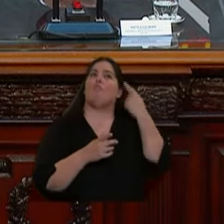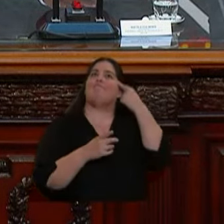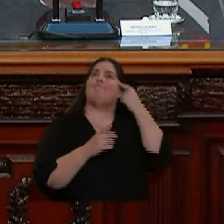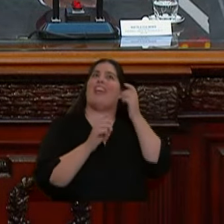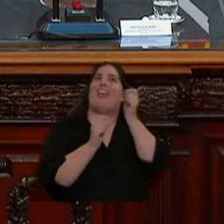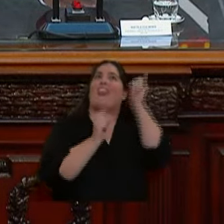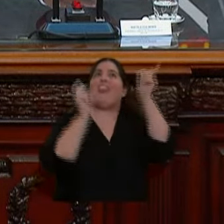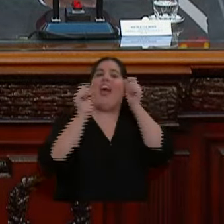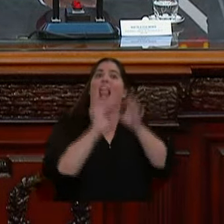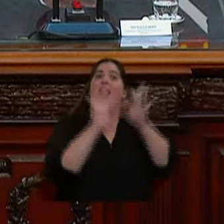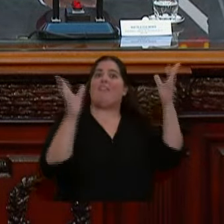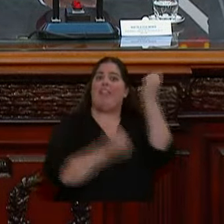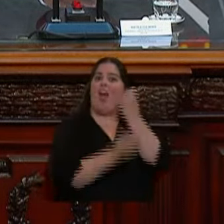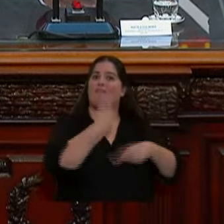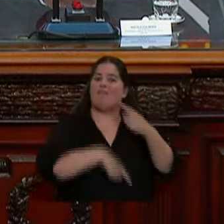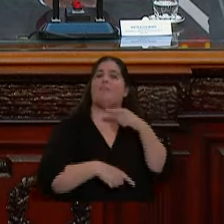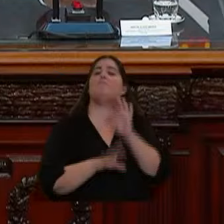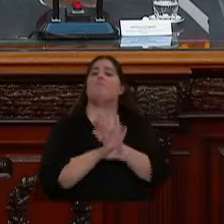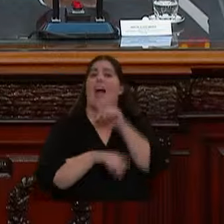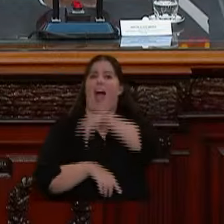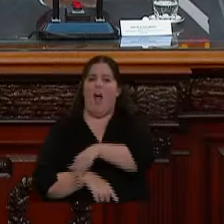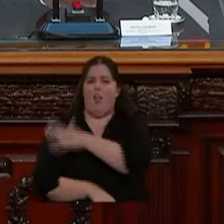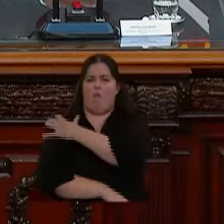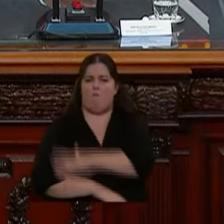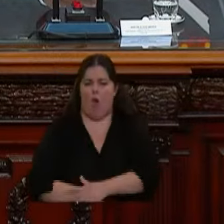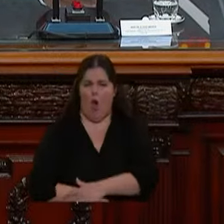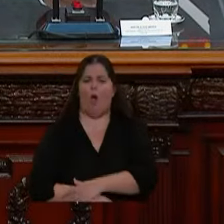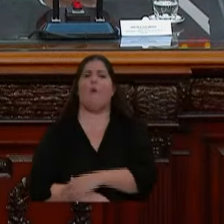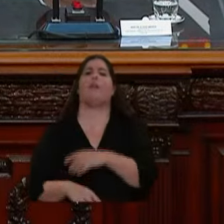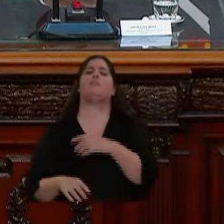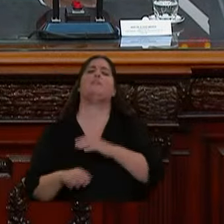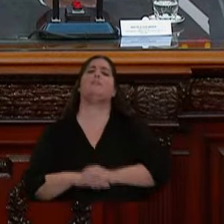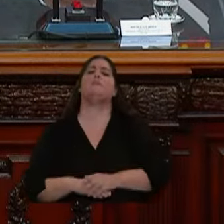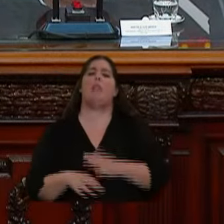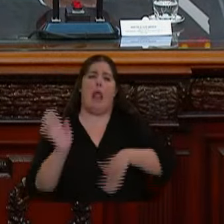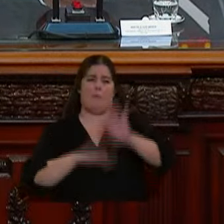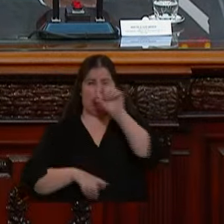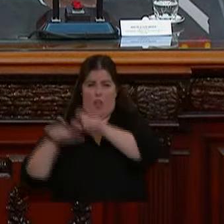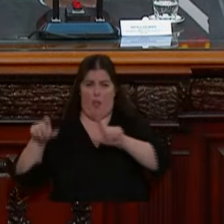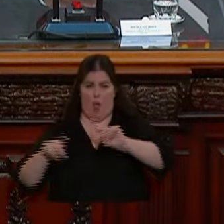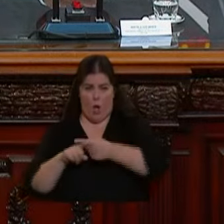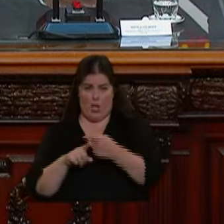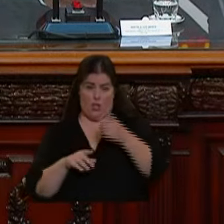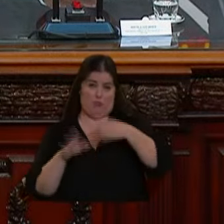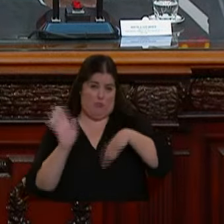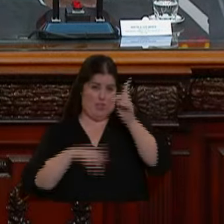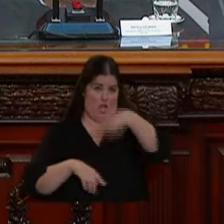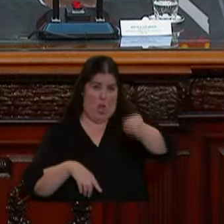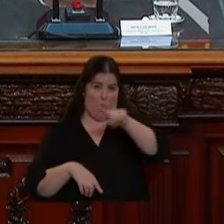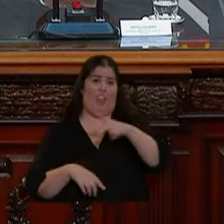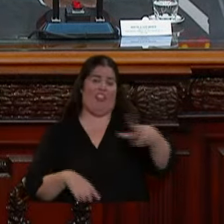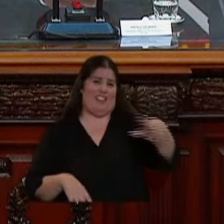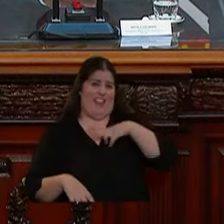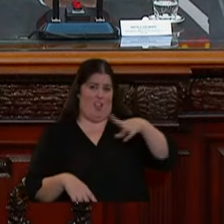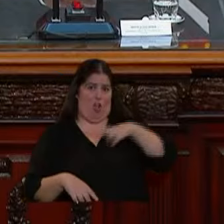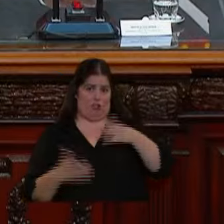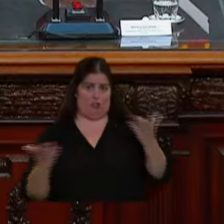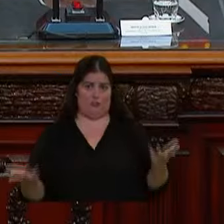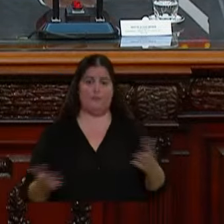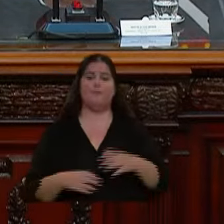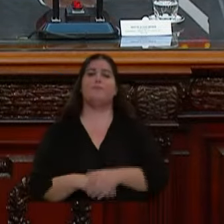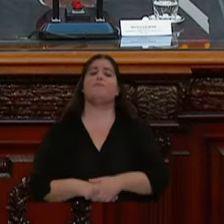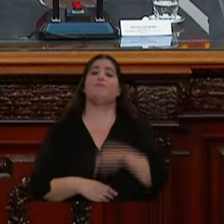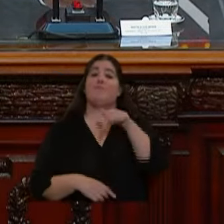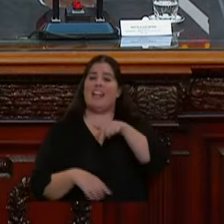país donde 6 de cada 10 argentinos son pobres, mientras la mayoría de los políticos, como muchos de ustedes, son ricos. A